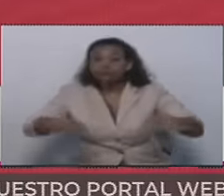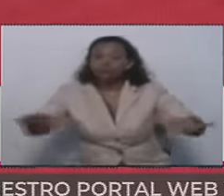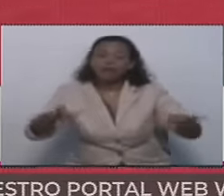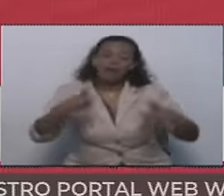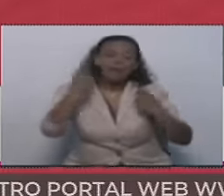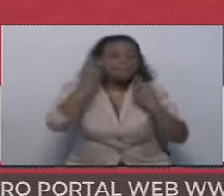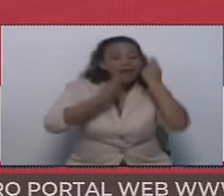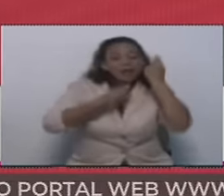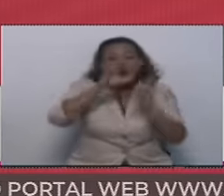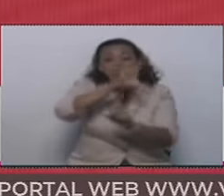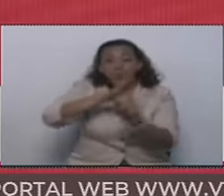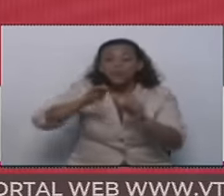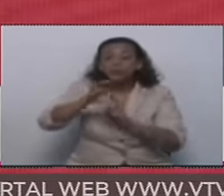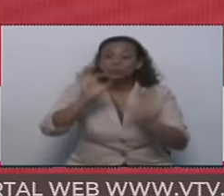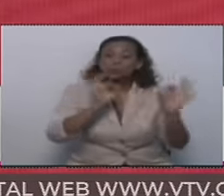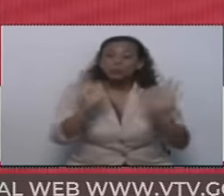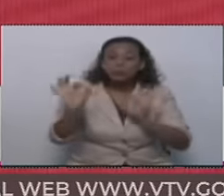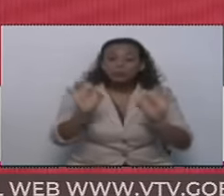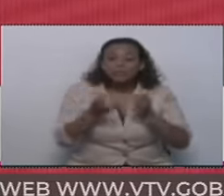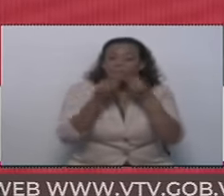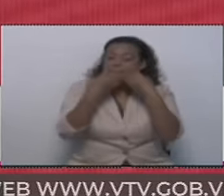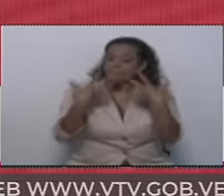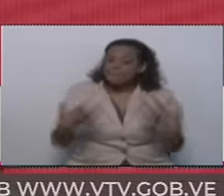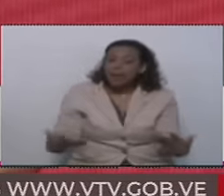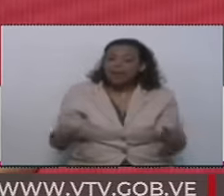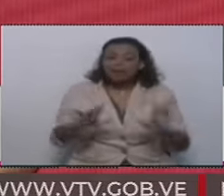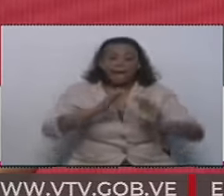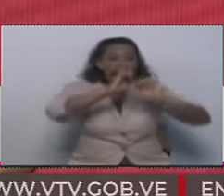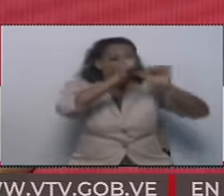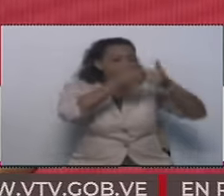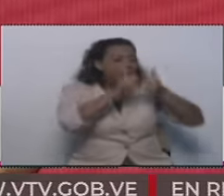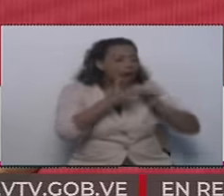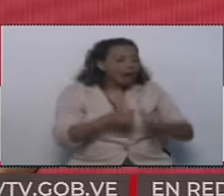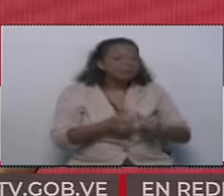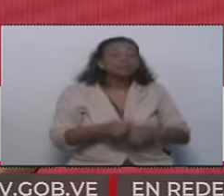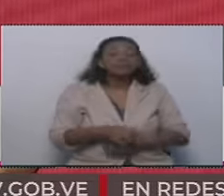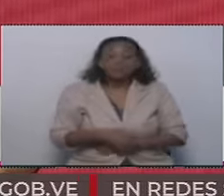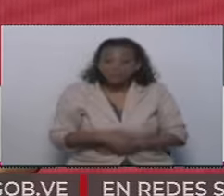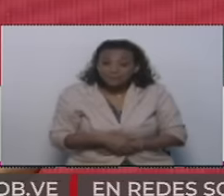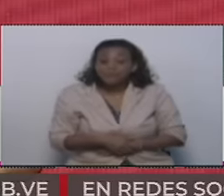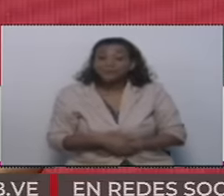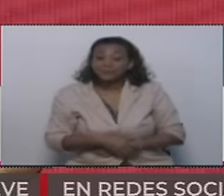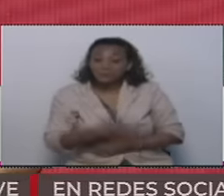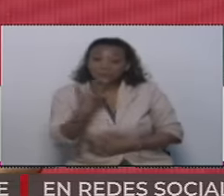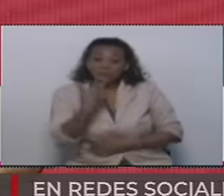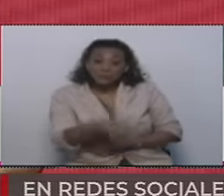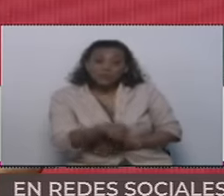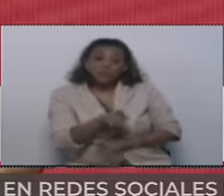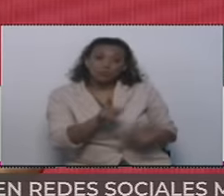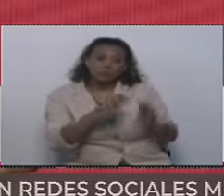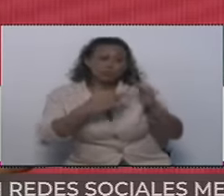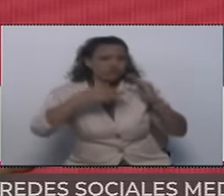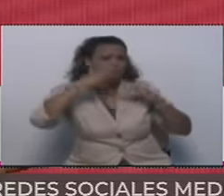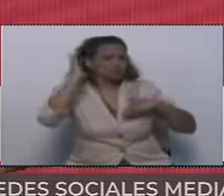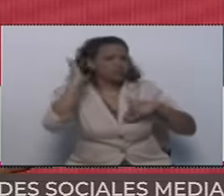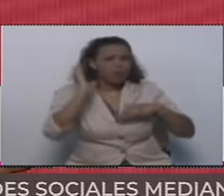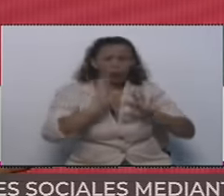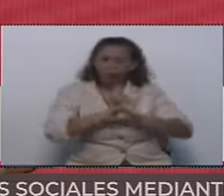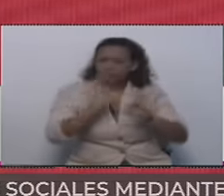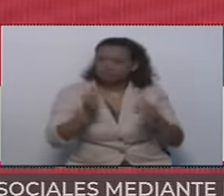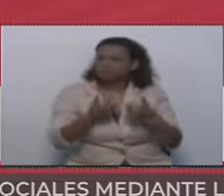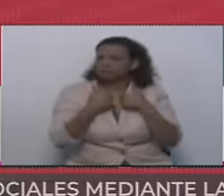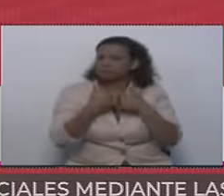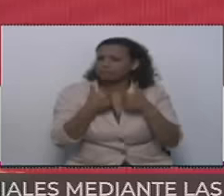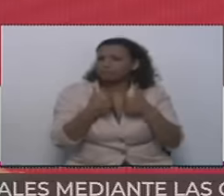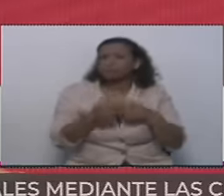expresión artística, de hermosura artística, que supera cualquier cosa,